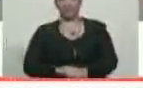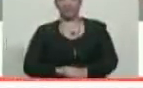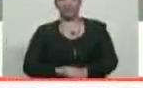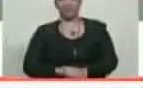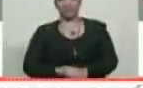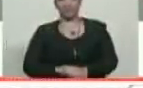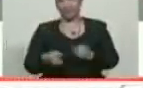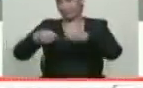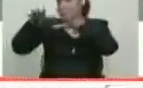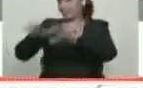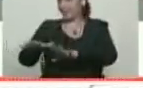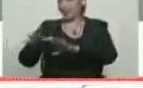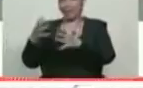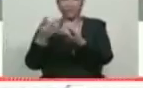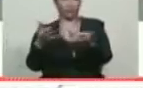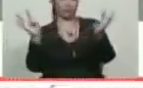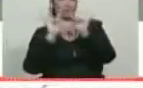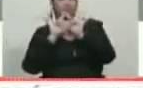Ríndanse que están rodeadas.